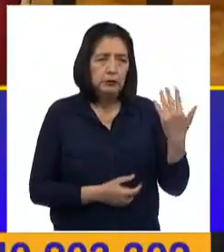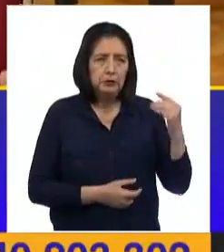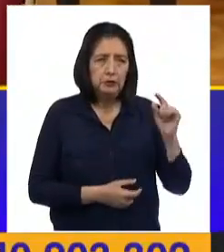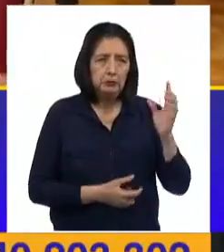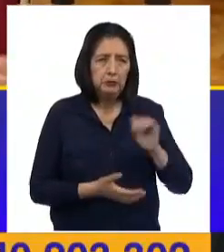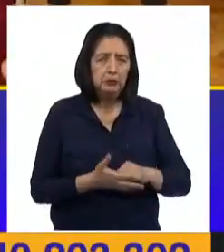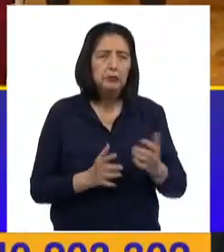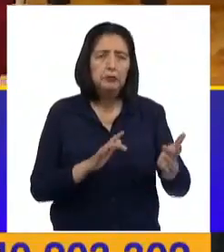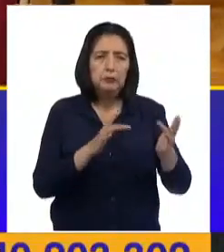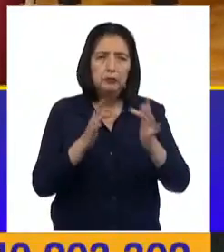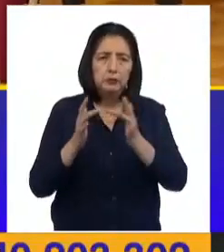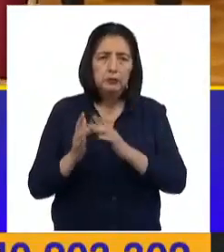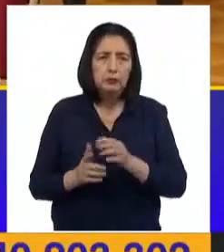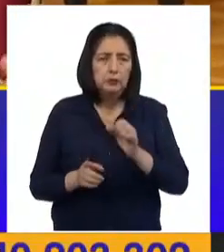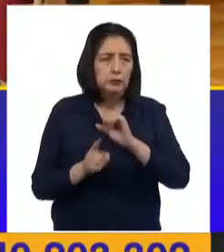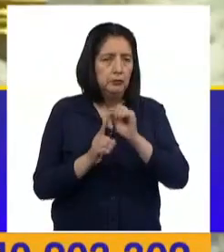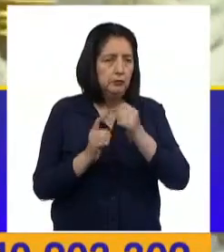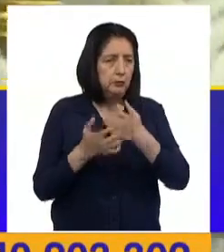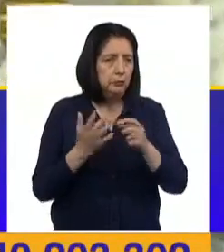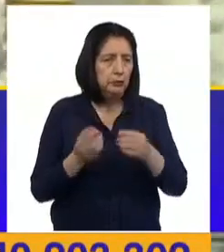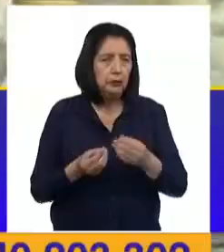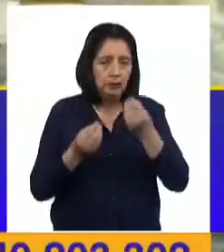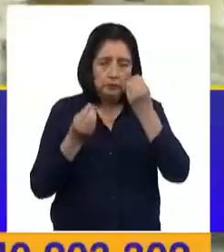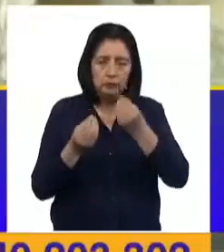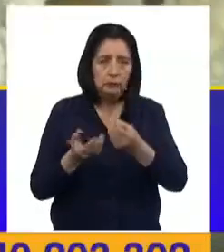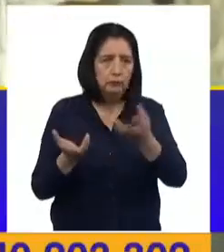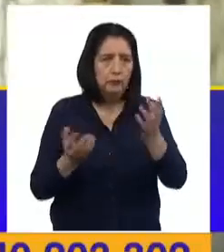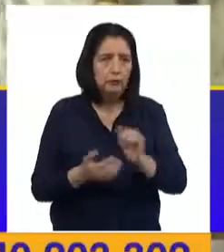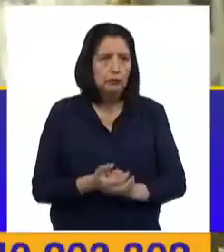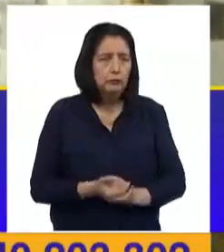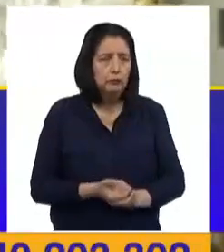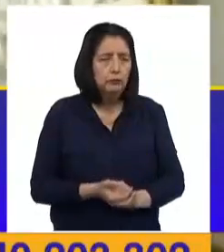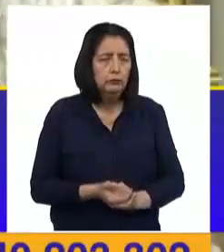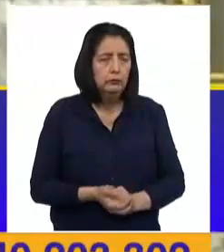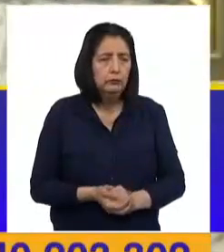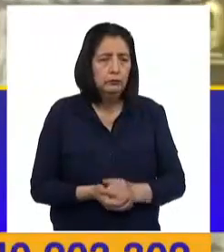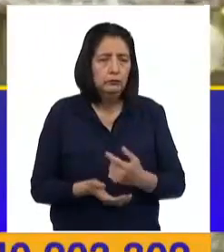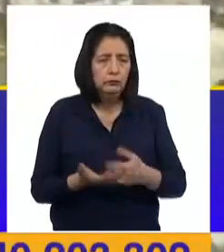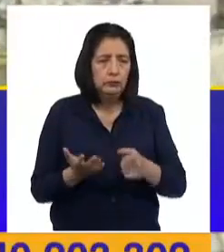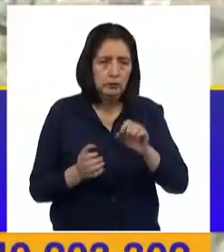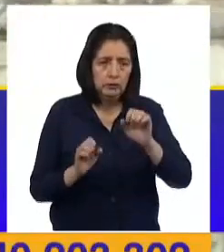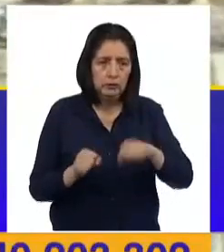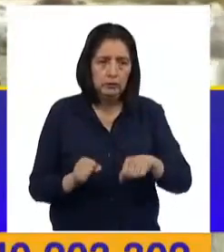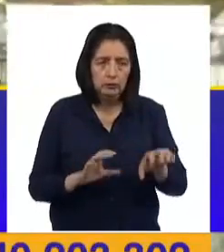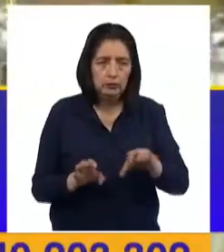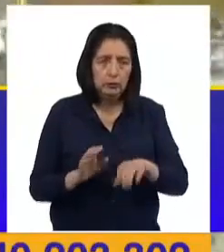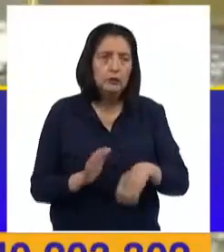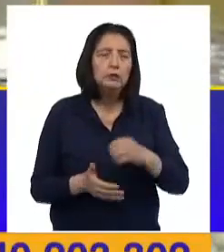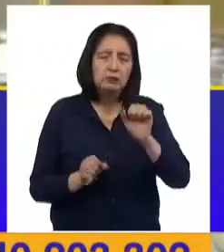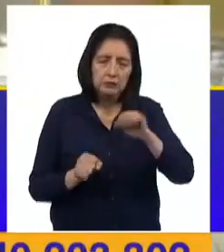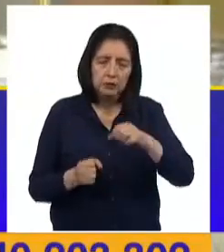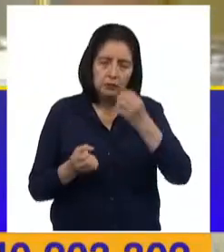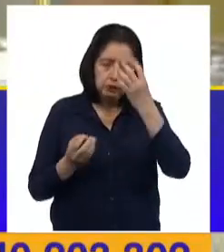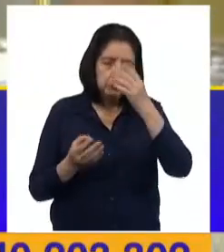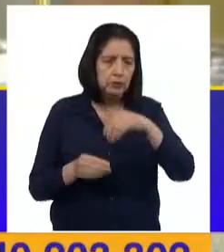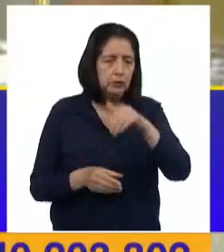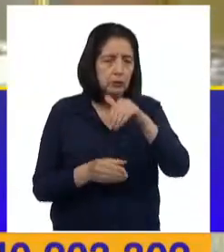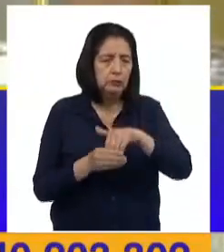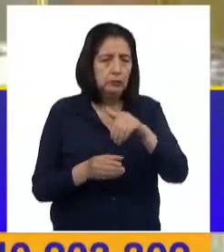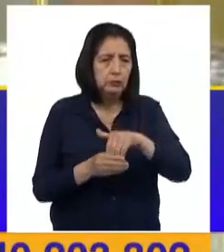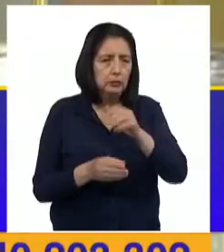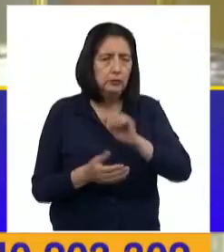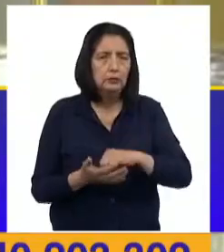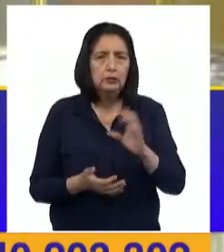a través de sus redes sociales, ha dado a conocer que se va a cumplir el cronograma electoral, ha hecho un llamado a la